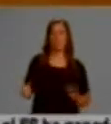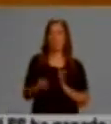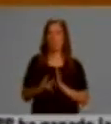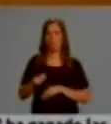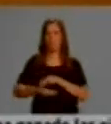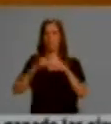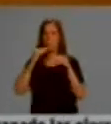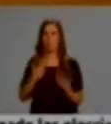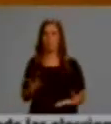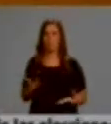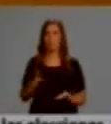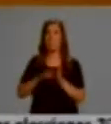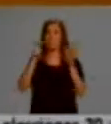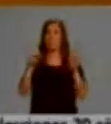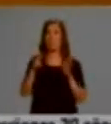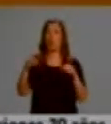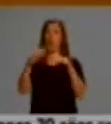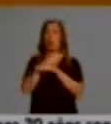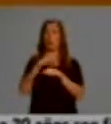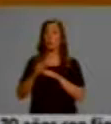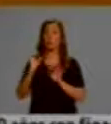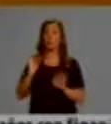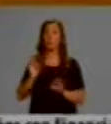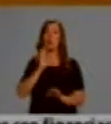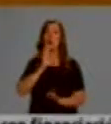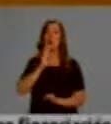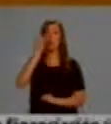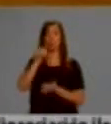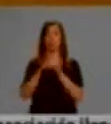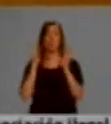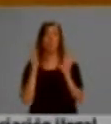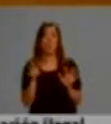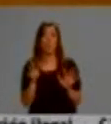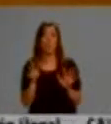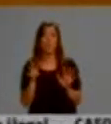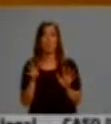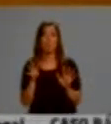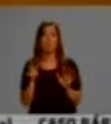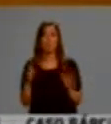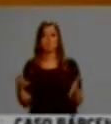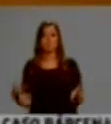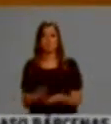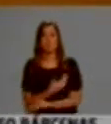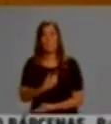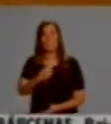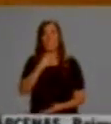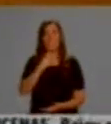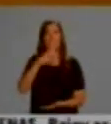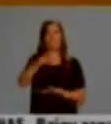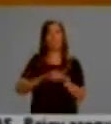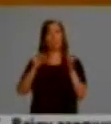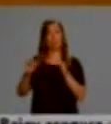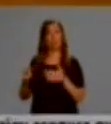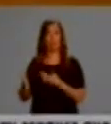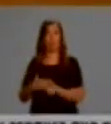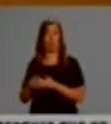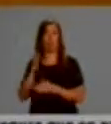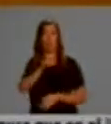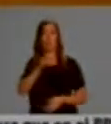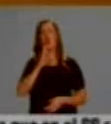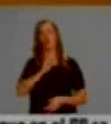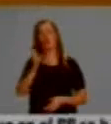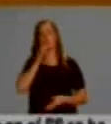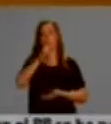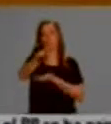buen hacer. El 7 de octubre de ese mismo año se decía, por el mismo comunicado del Partido Popular,